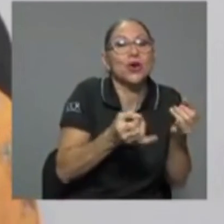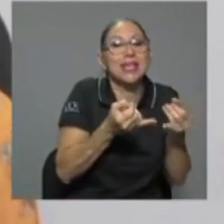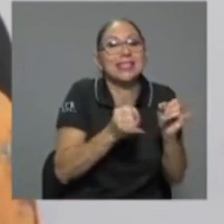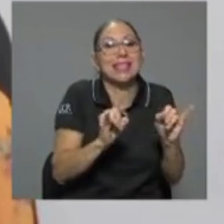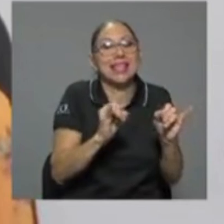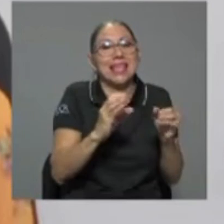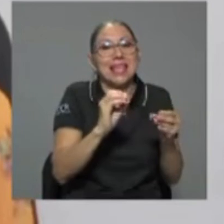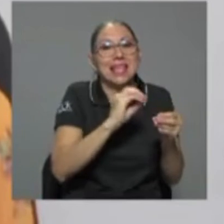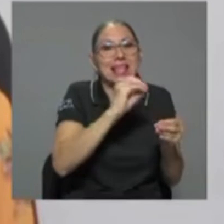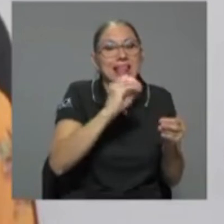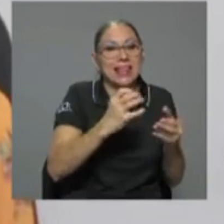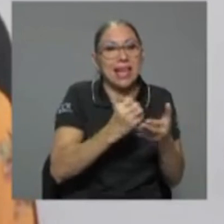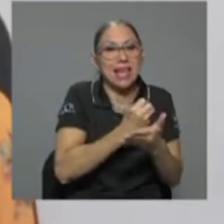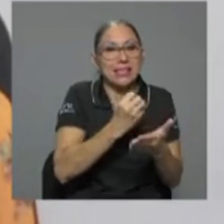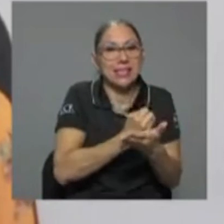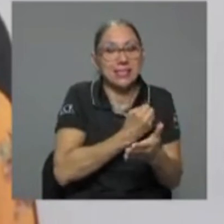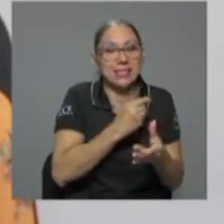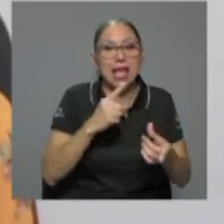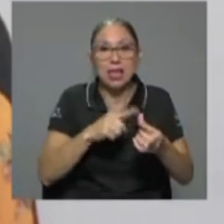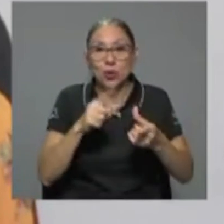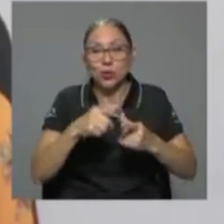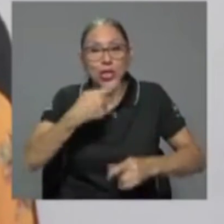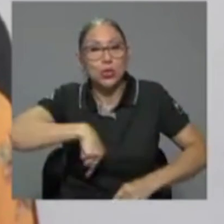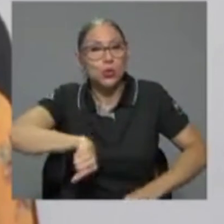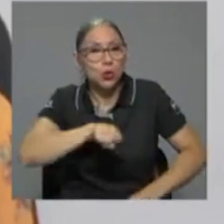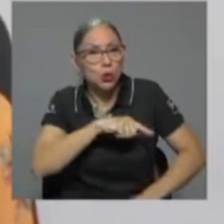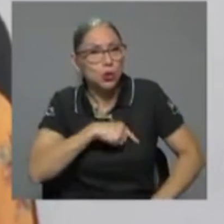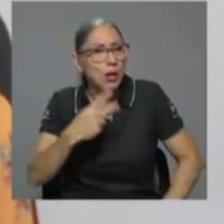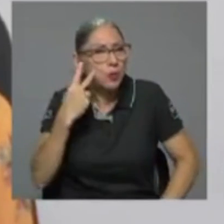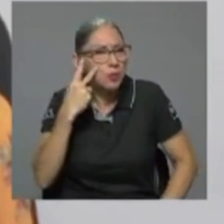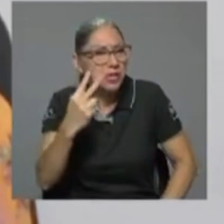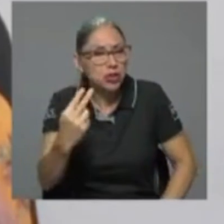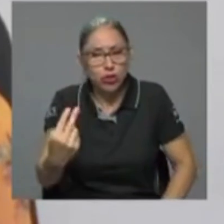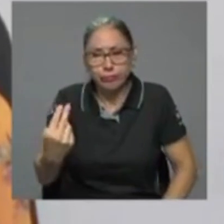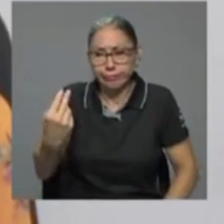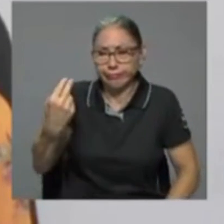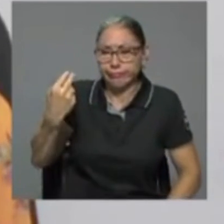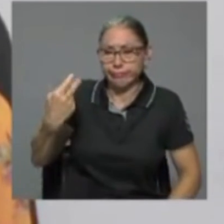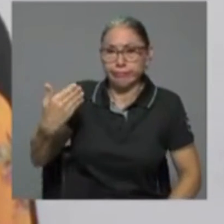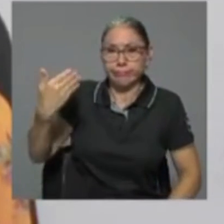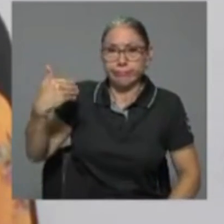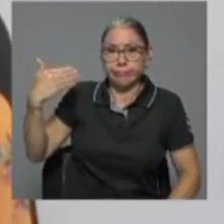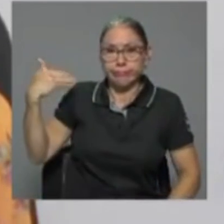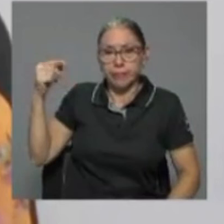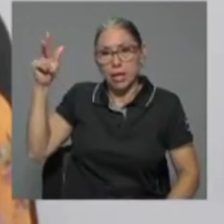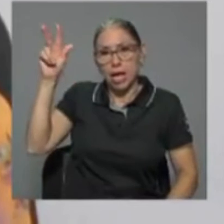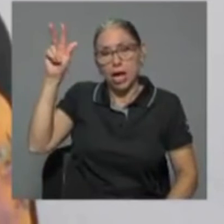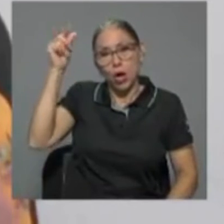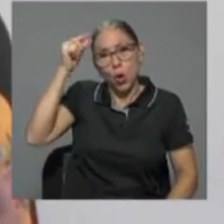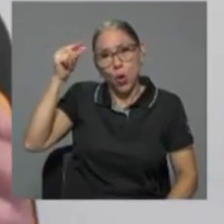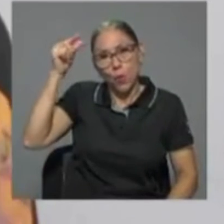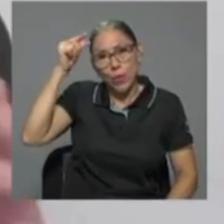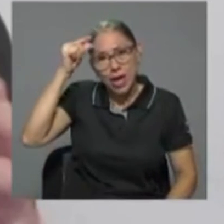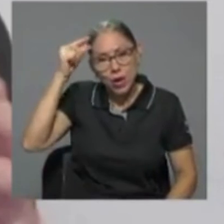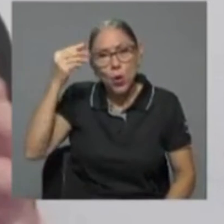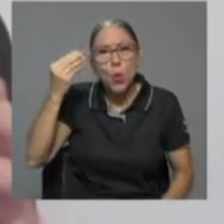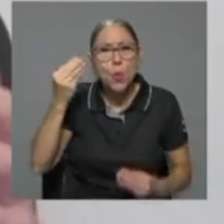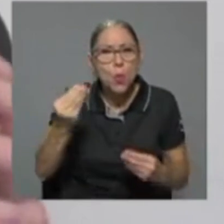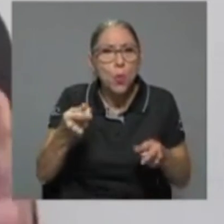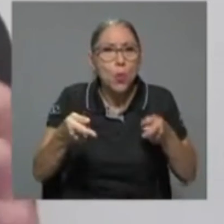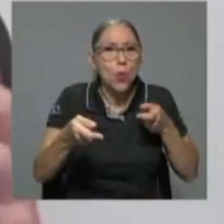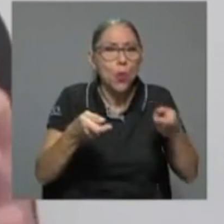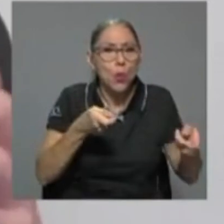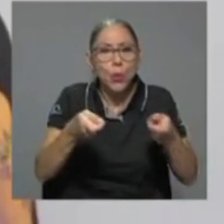Entonces, nosotros lo que hemos visto es que desde hace un tiempo atrás, el gobierno tiene muy